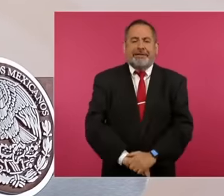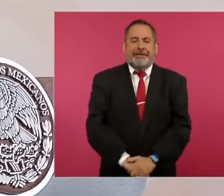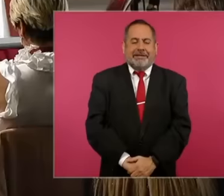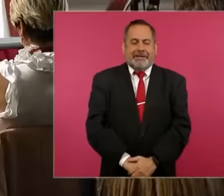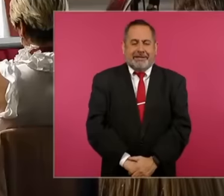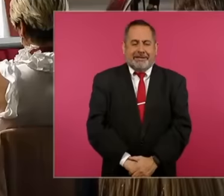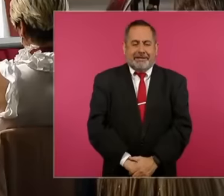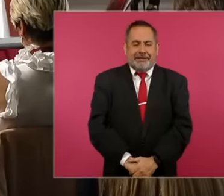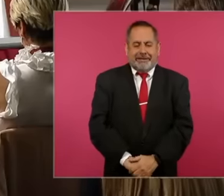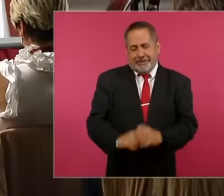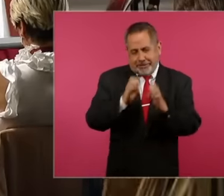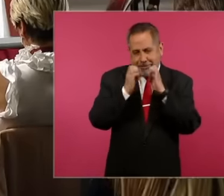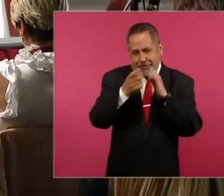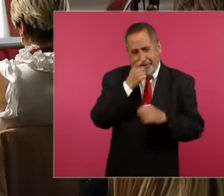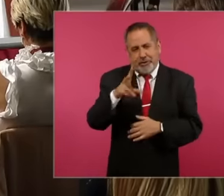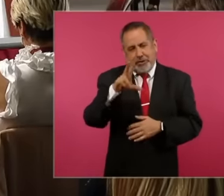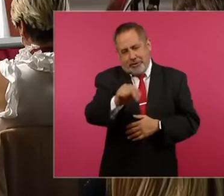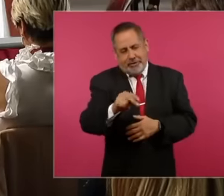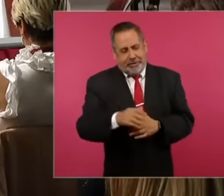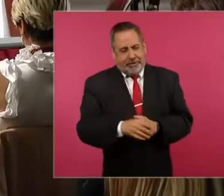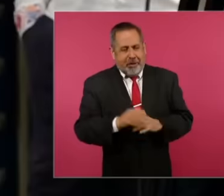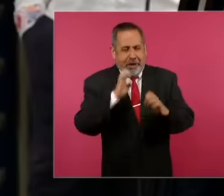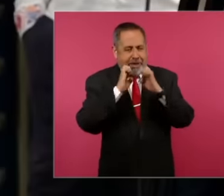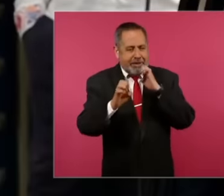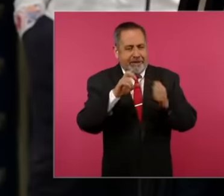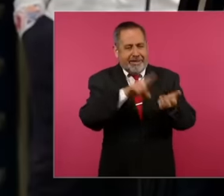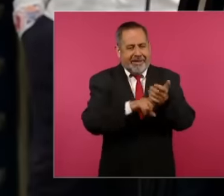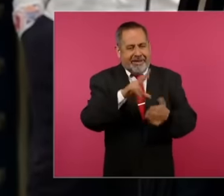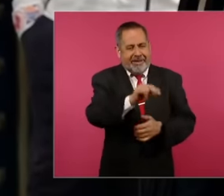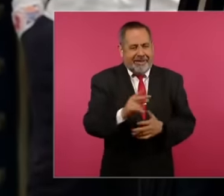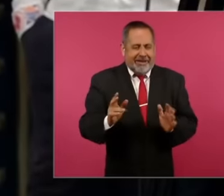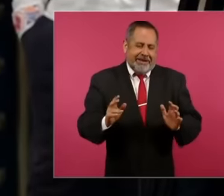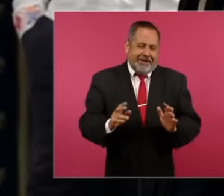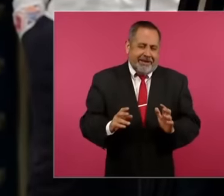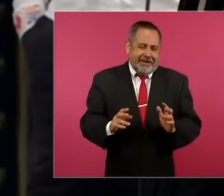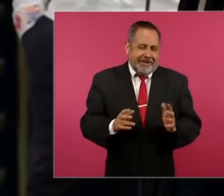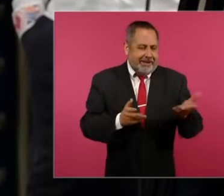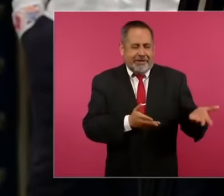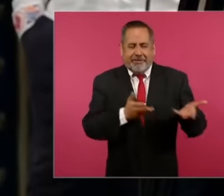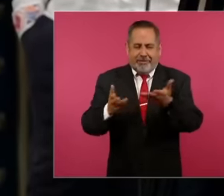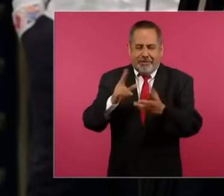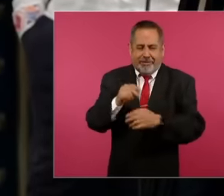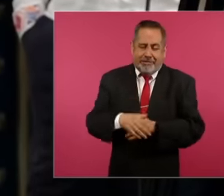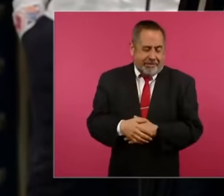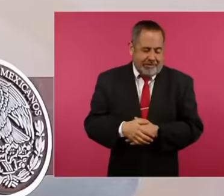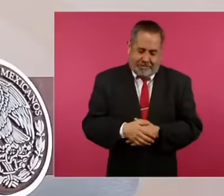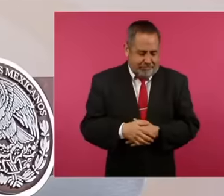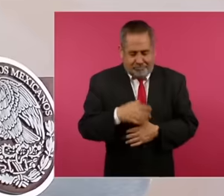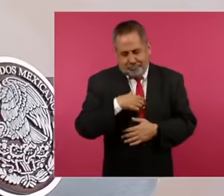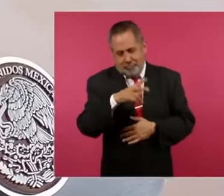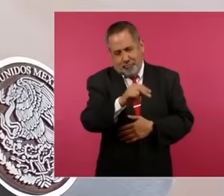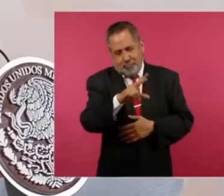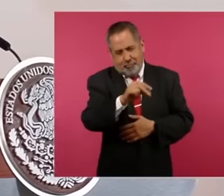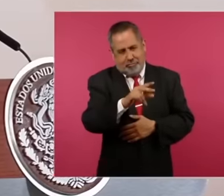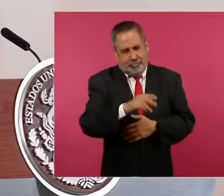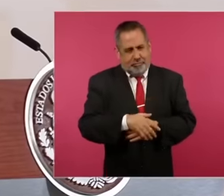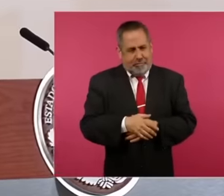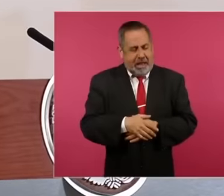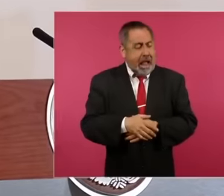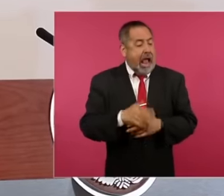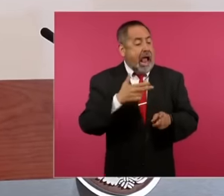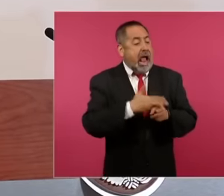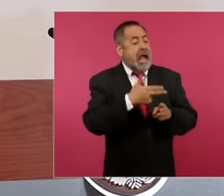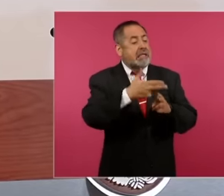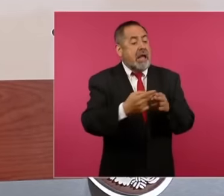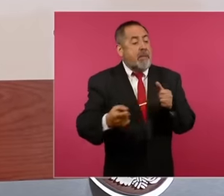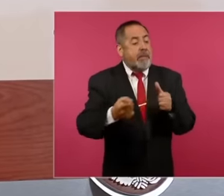Entonces le dicen no a la entrevista. ¿Mande? Le dicen no a la entrevista o al ofrecimiento de esta entrevista. No, hasta que pase